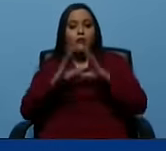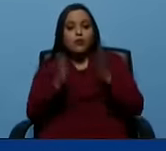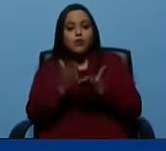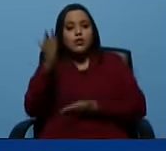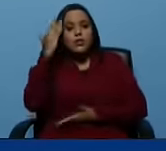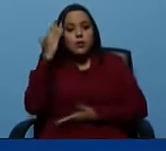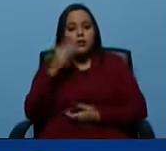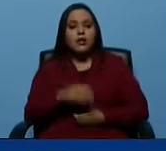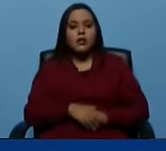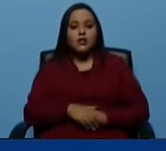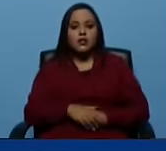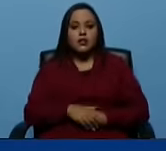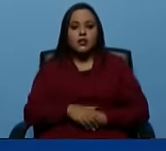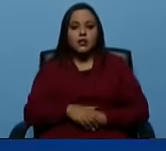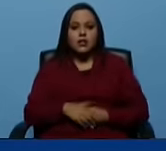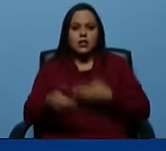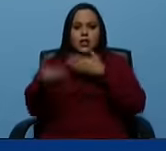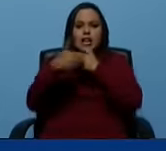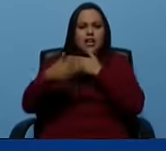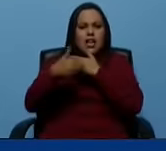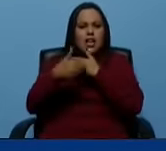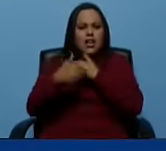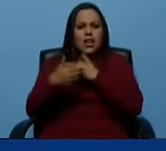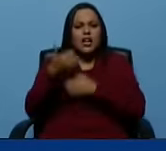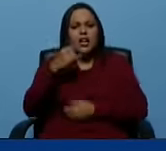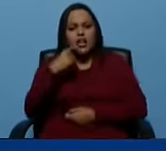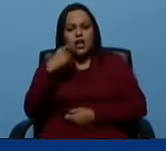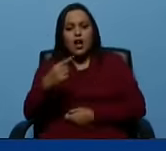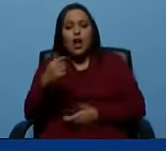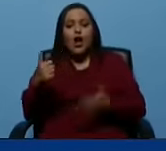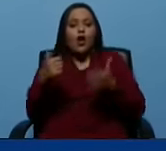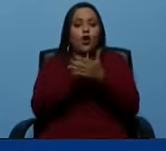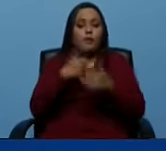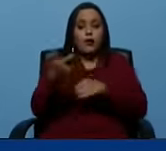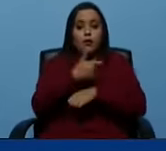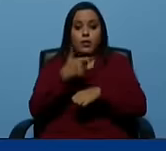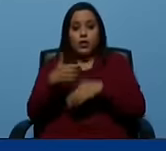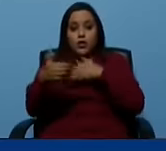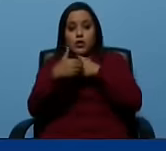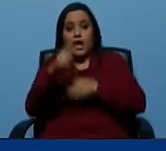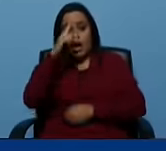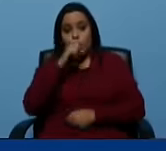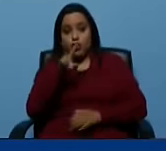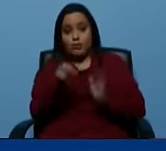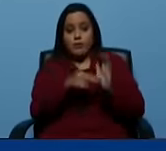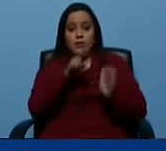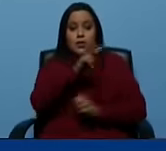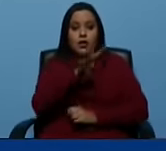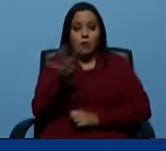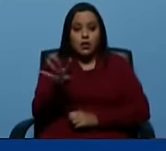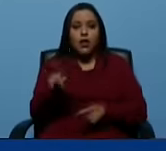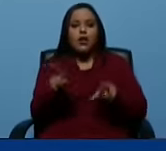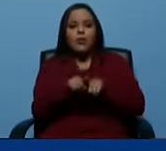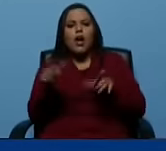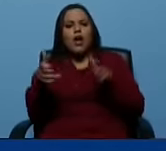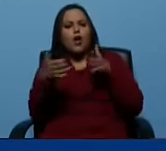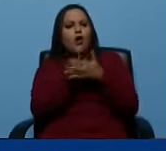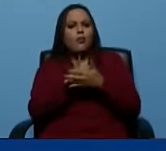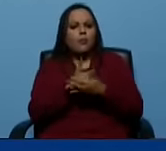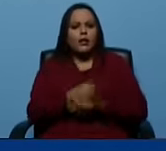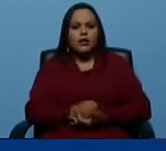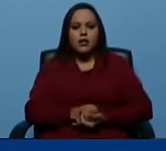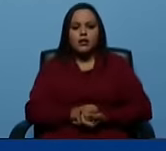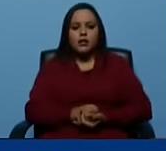ataque que me ha llevado a calificar el golpe de Estado del año 2024 como un golpe